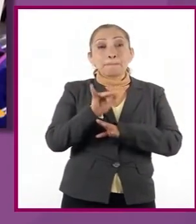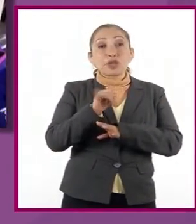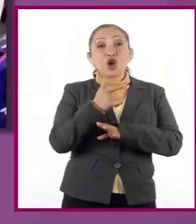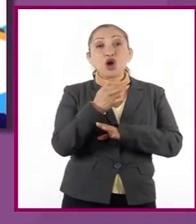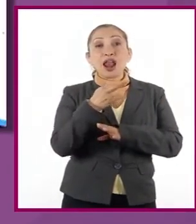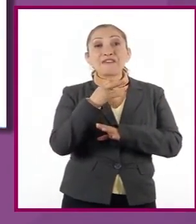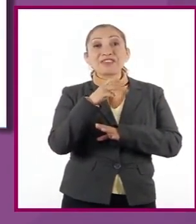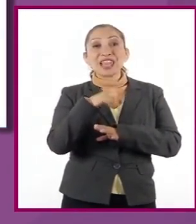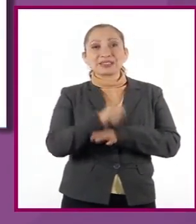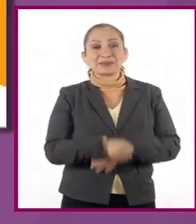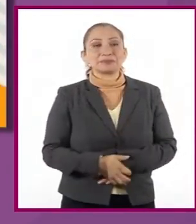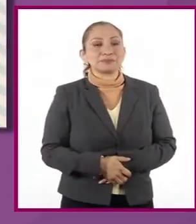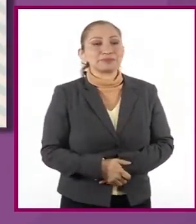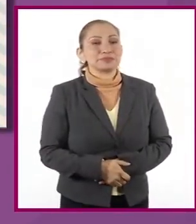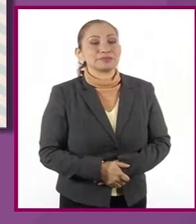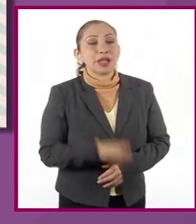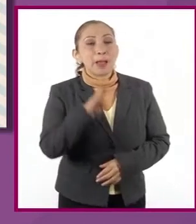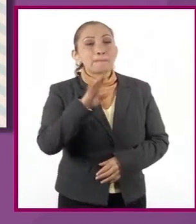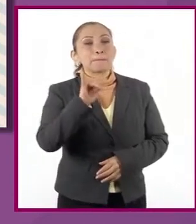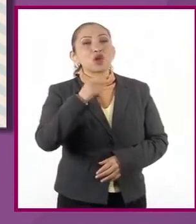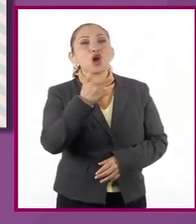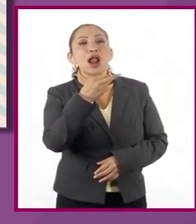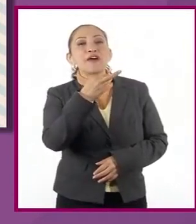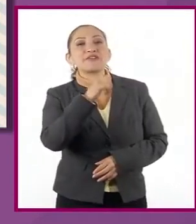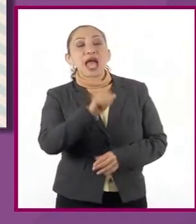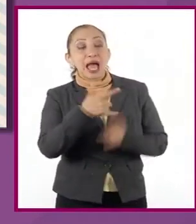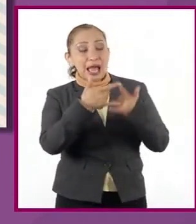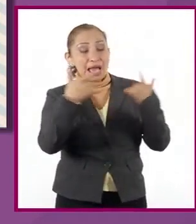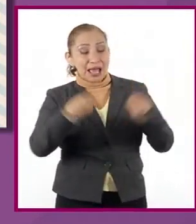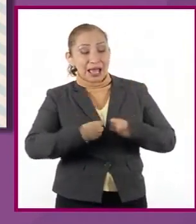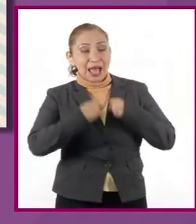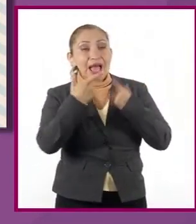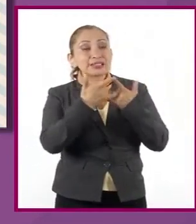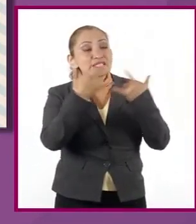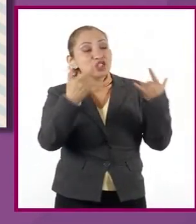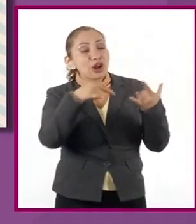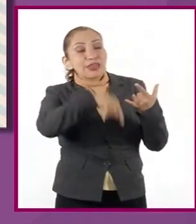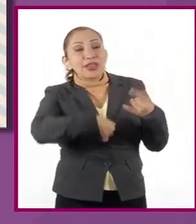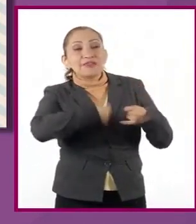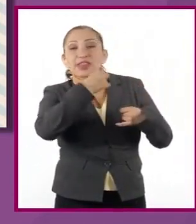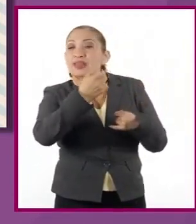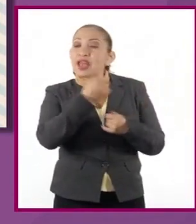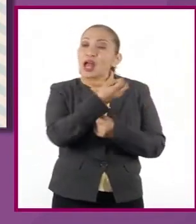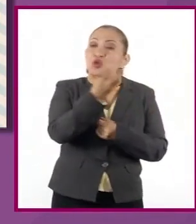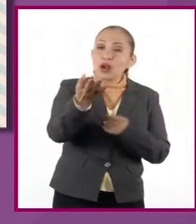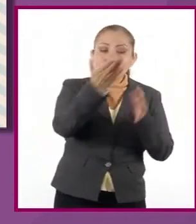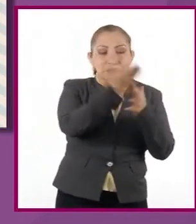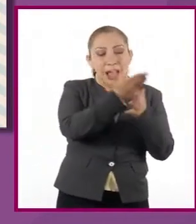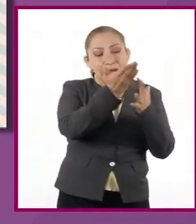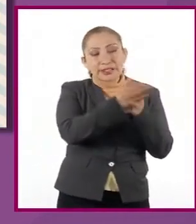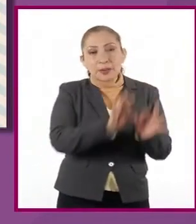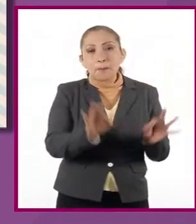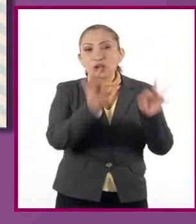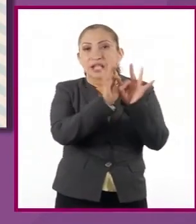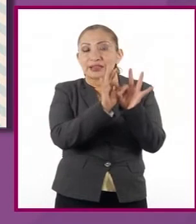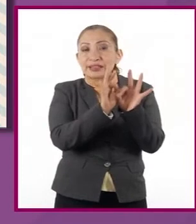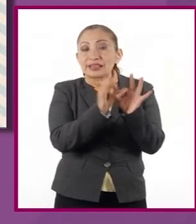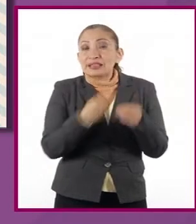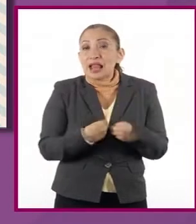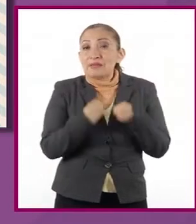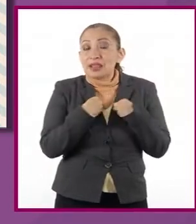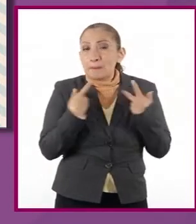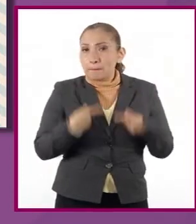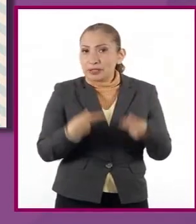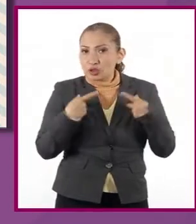Sí. La biografía es una narración acerca de la historia de vida o de algunas etapas fundamentales de la vida de una